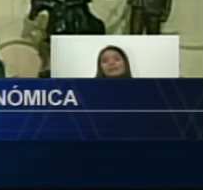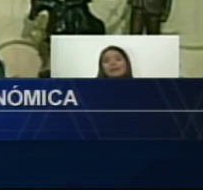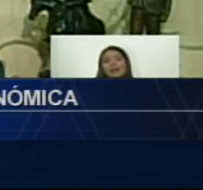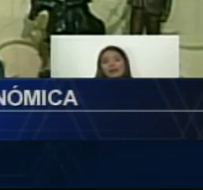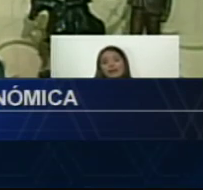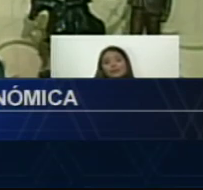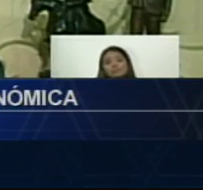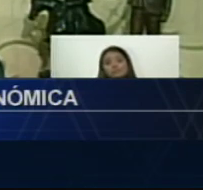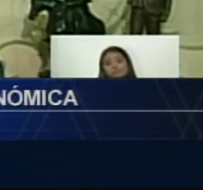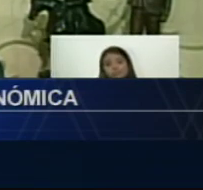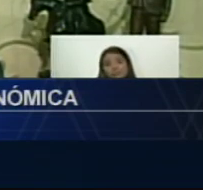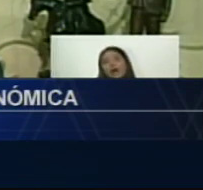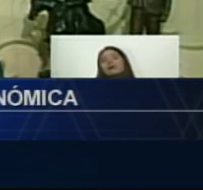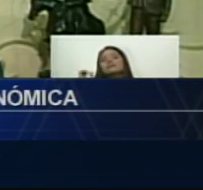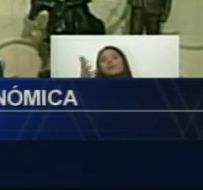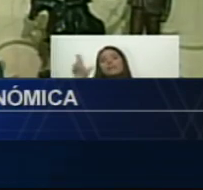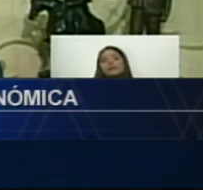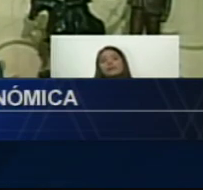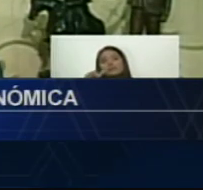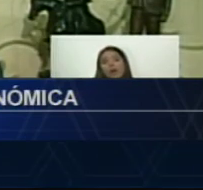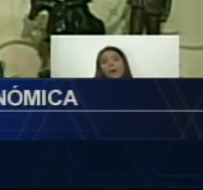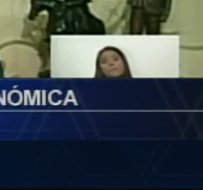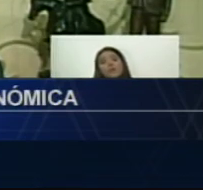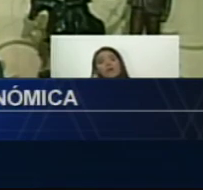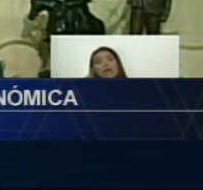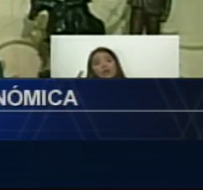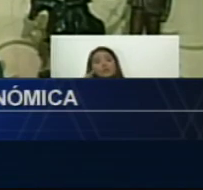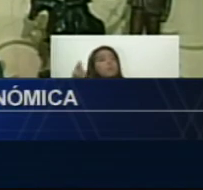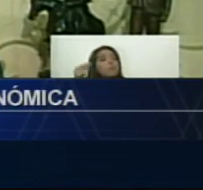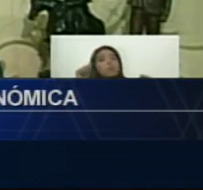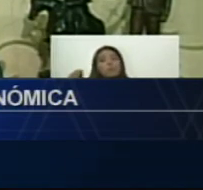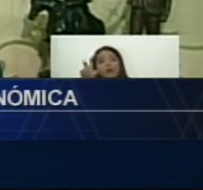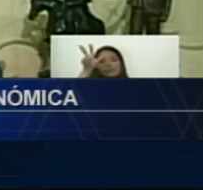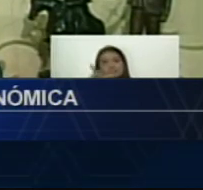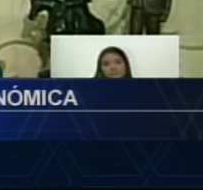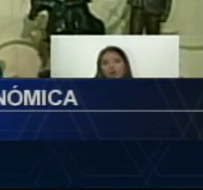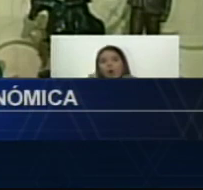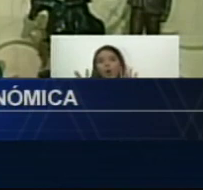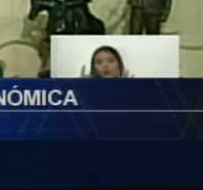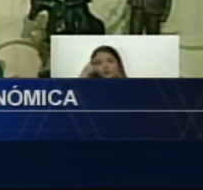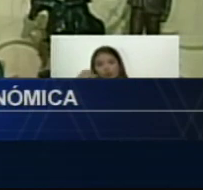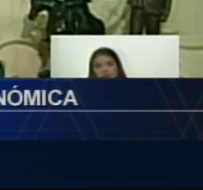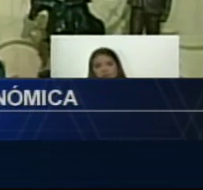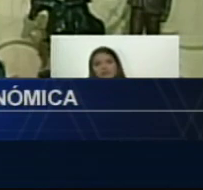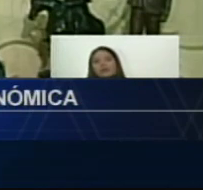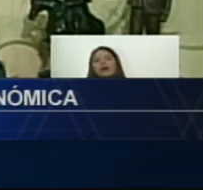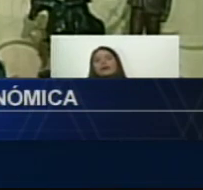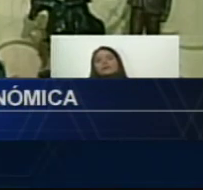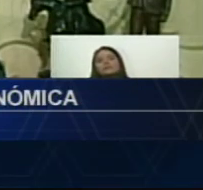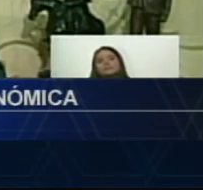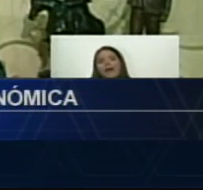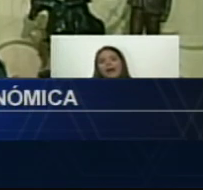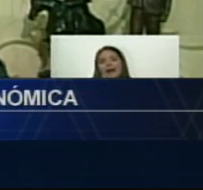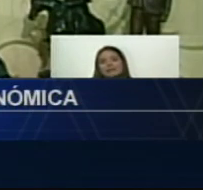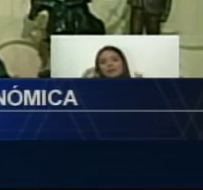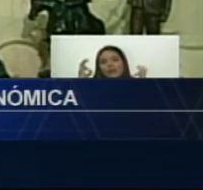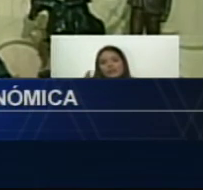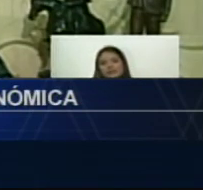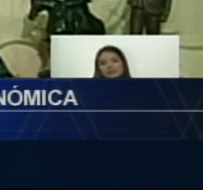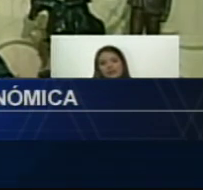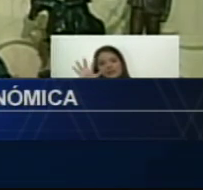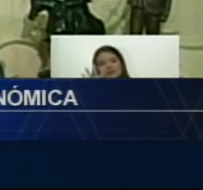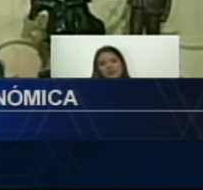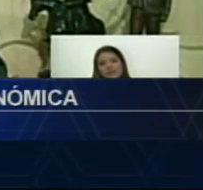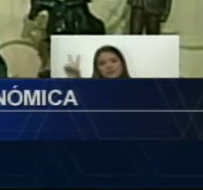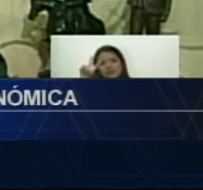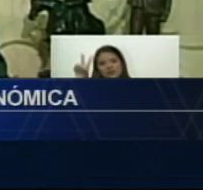la Asamblea Nacional a los fines de su consideración y aprobación dentro de los 8 días siguientes a su publicación en la Gaceta Oficial de la República Bolivariana